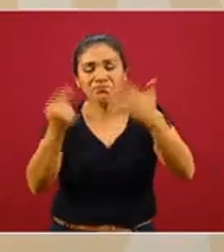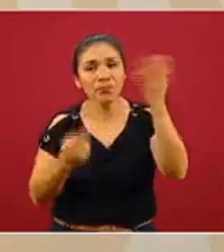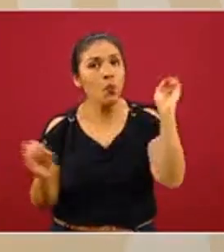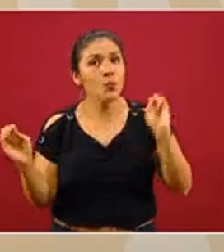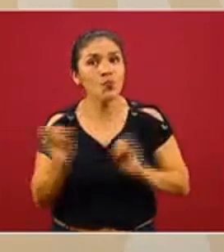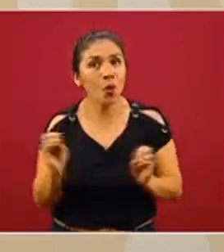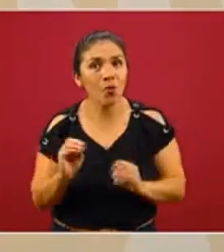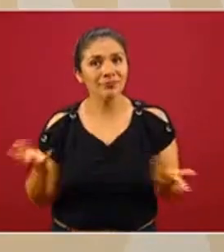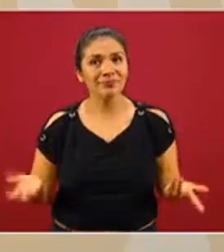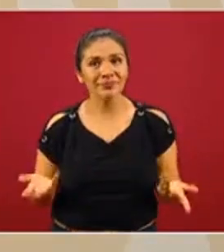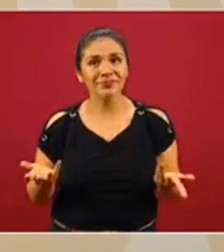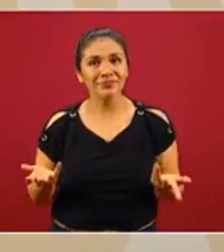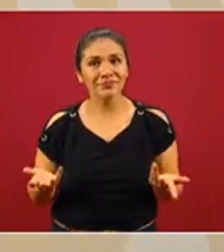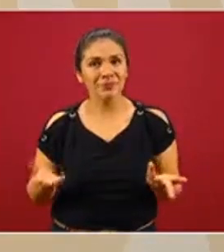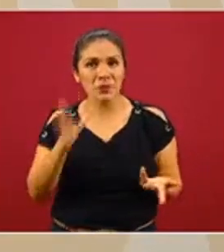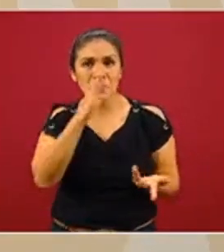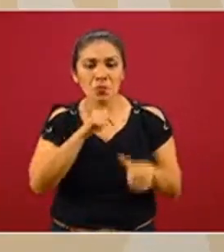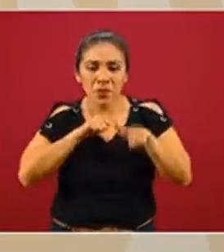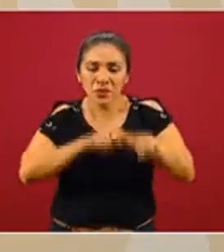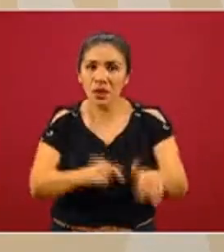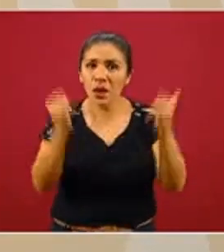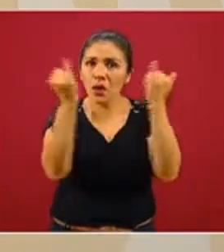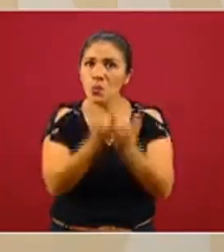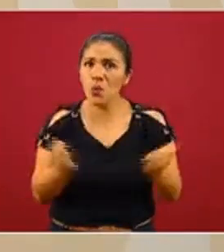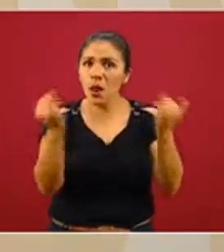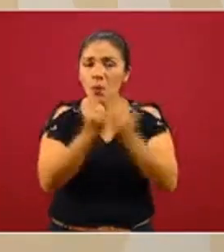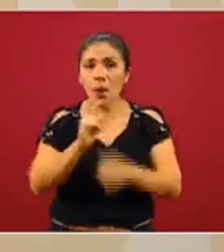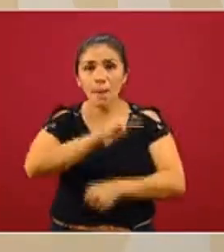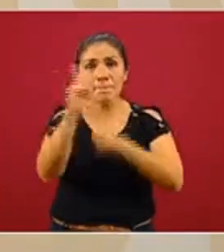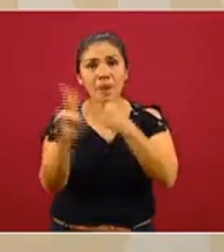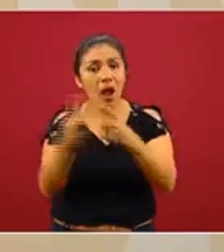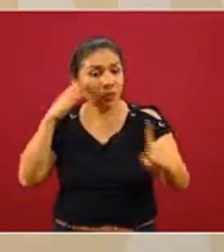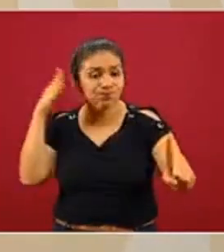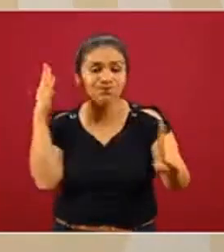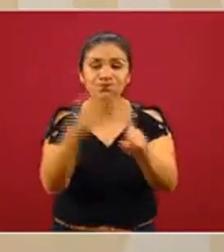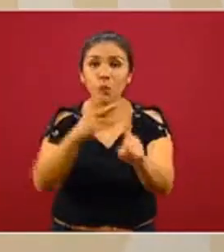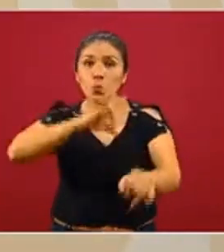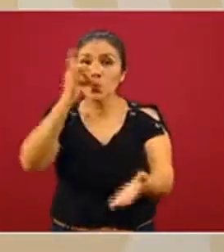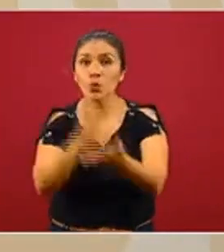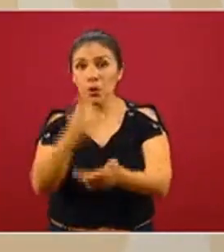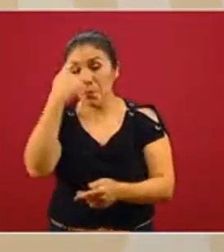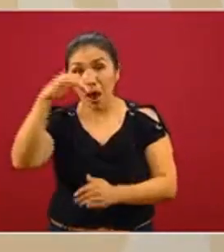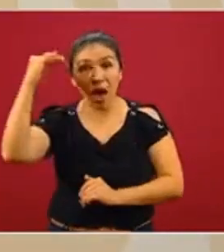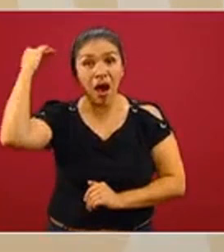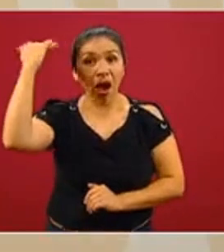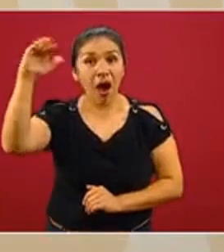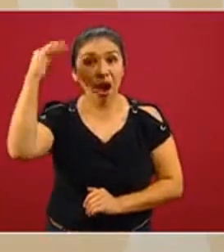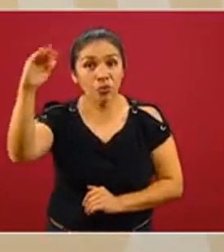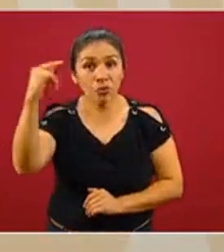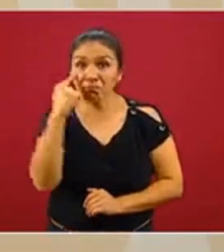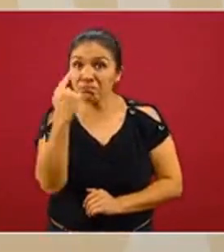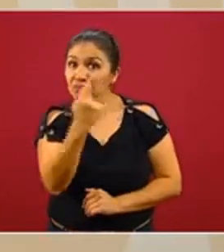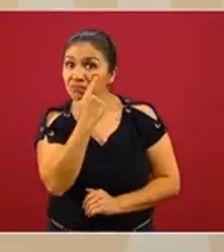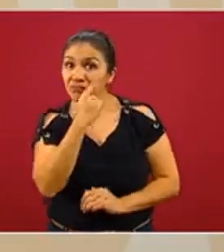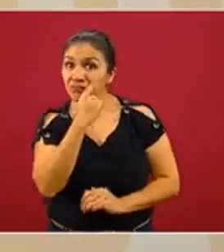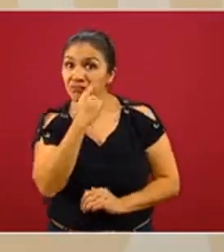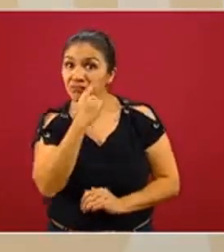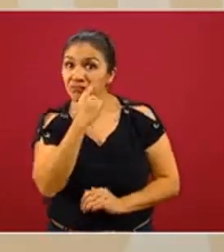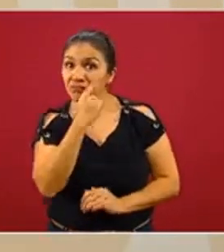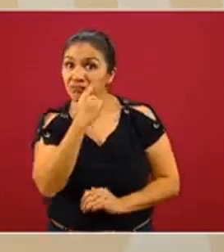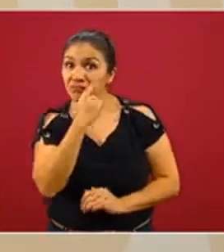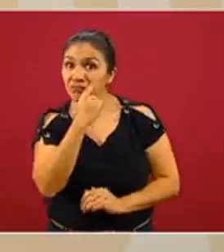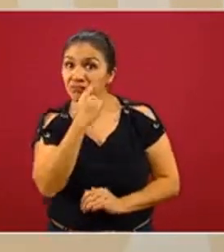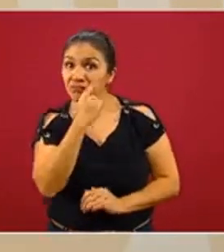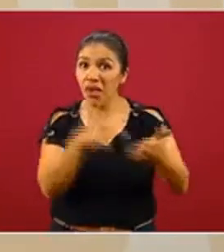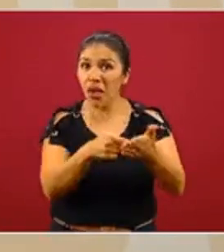no podemos seguir siendo un país que está centrado en un enfoque en donde la perspectiva es la perspectiva con la que se